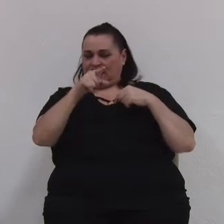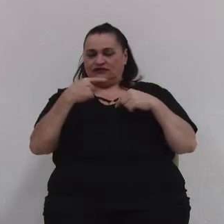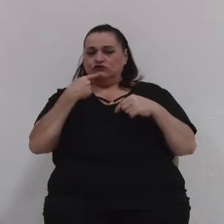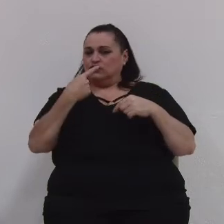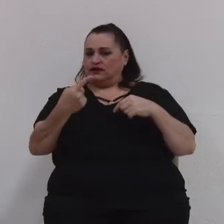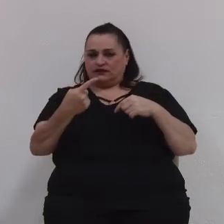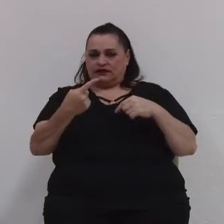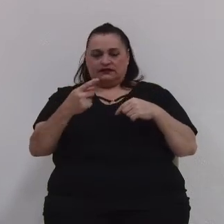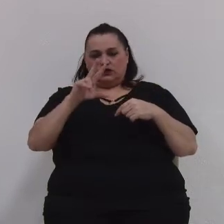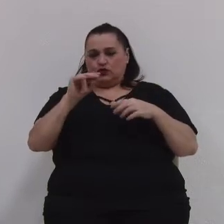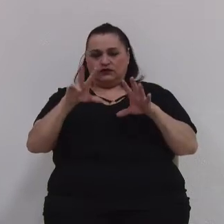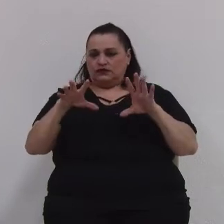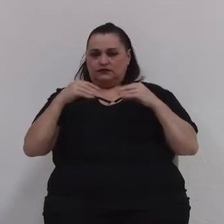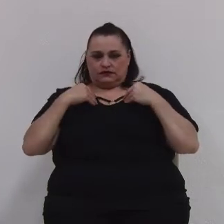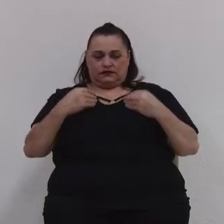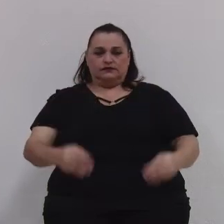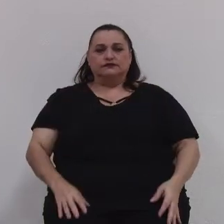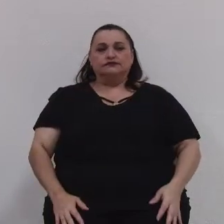aseveración.